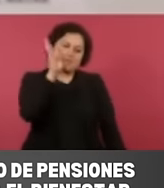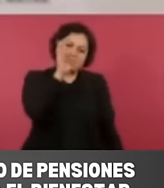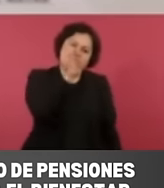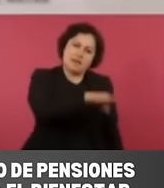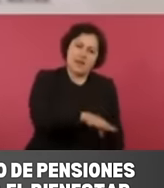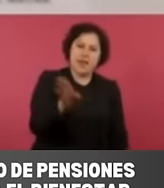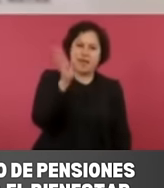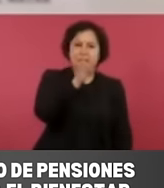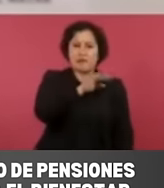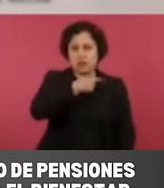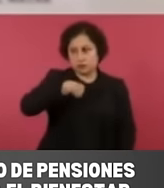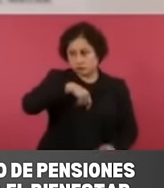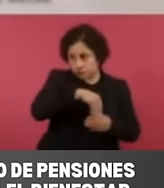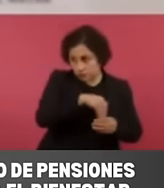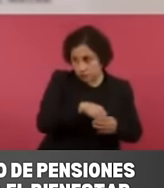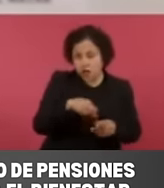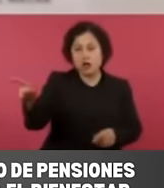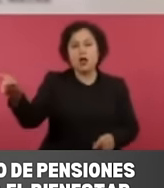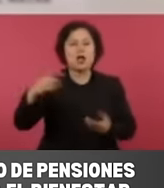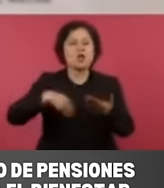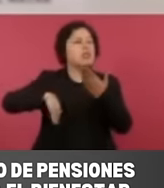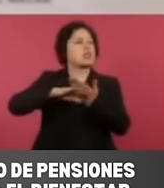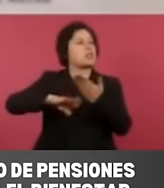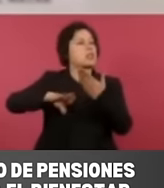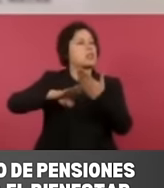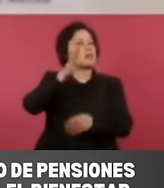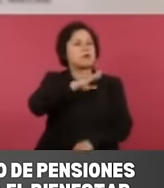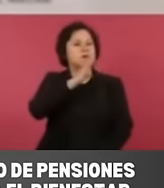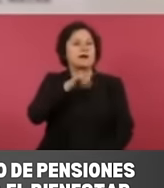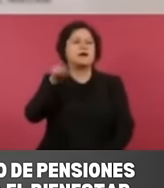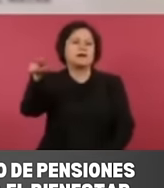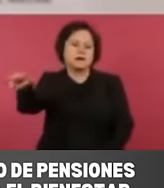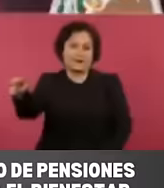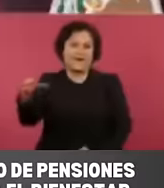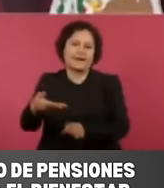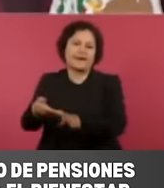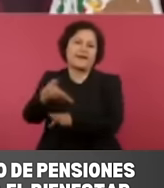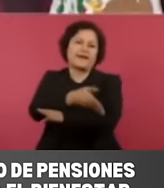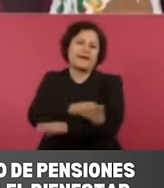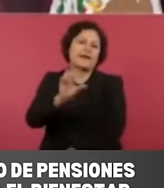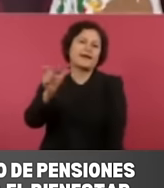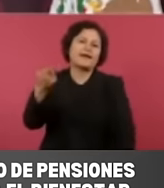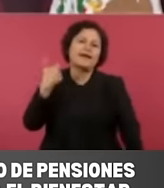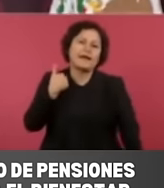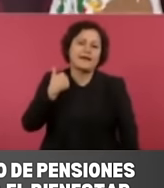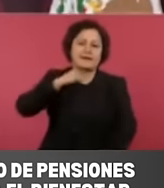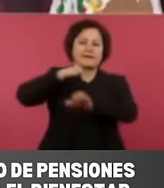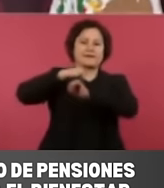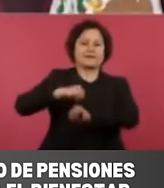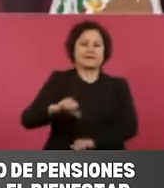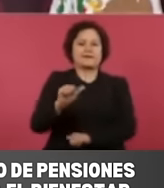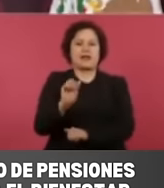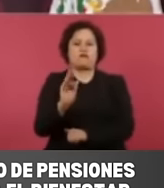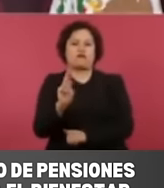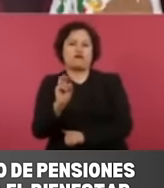creando era precisamente el que antes manejaba lo de los Afores, que se quedó callado